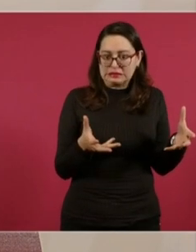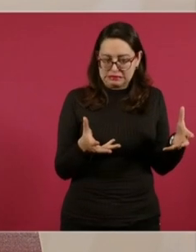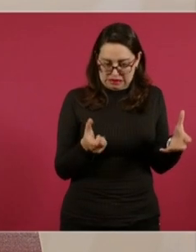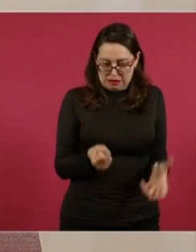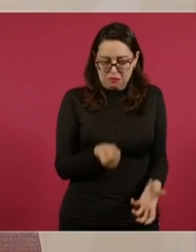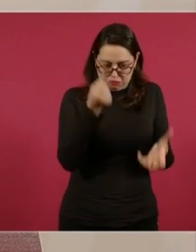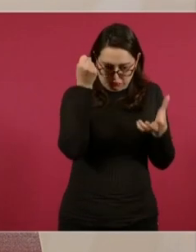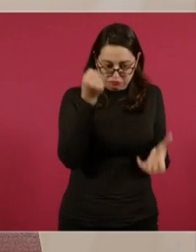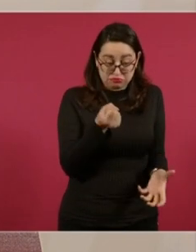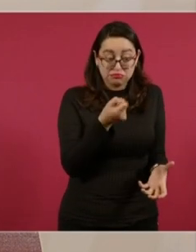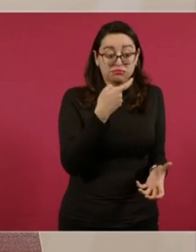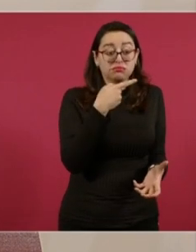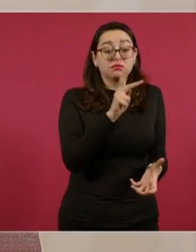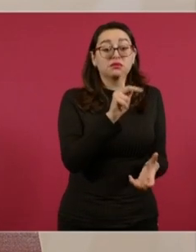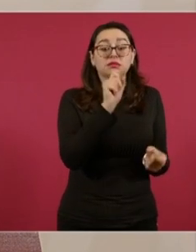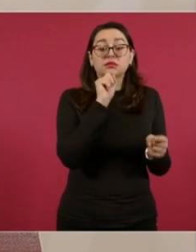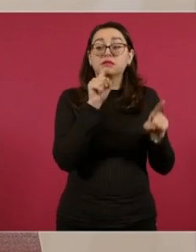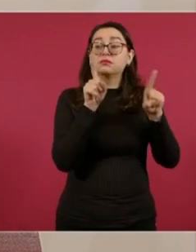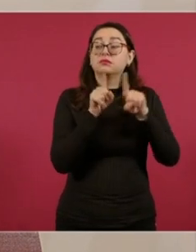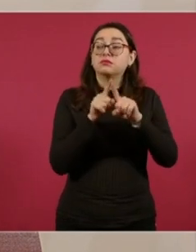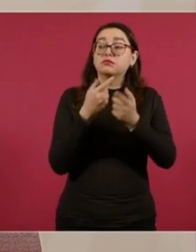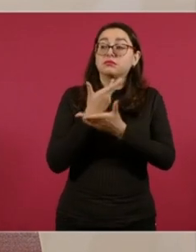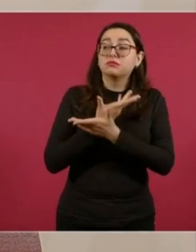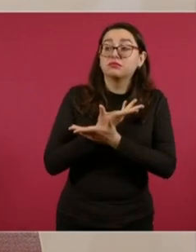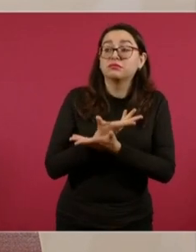Por eso decía don Jesús